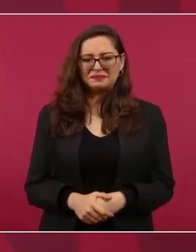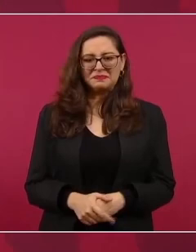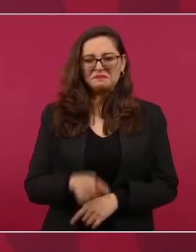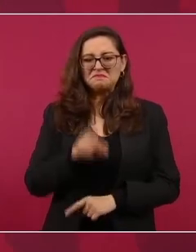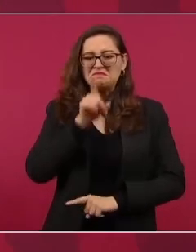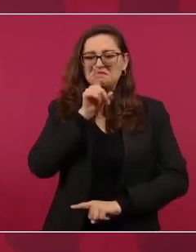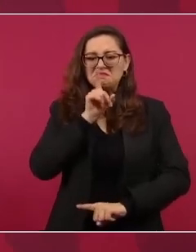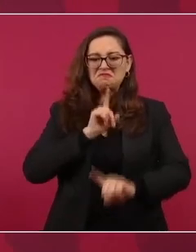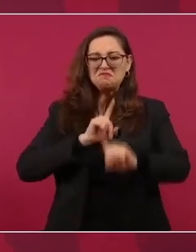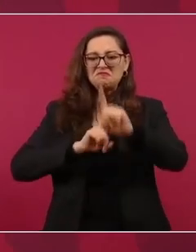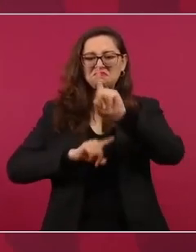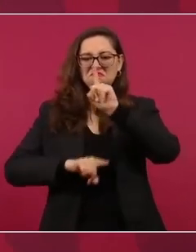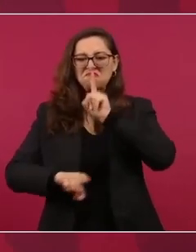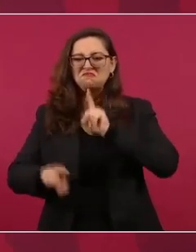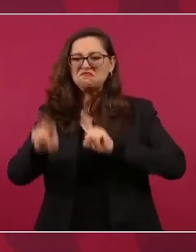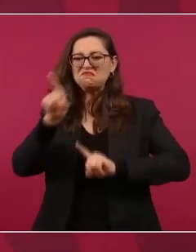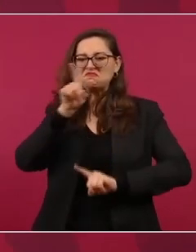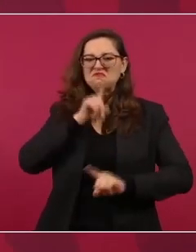mienten como respiran.